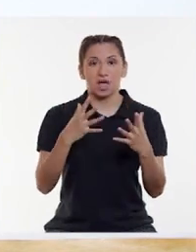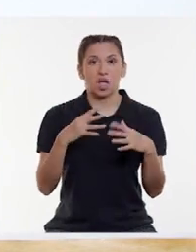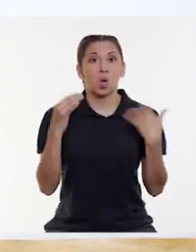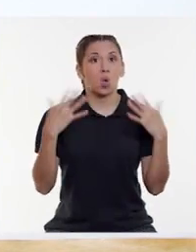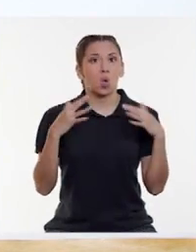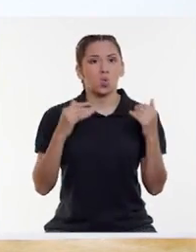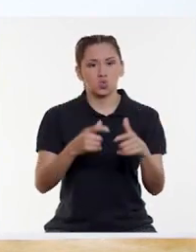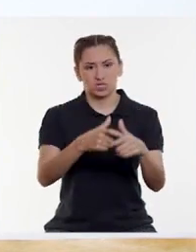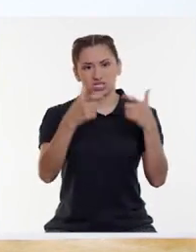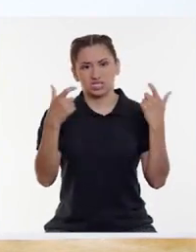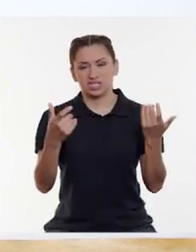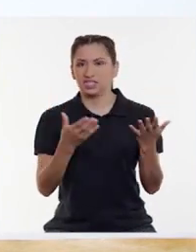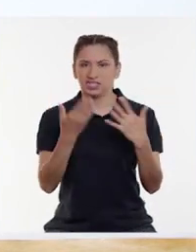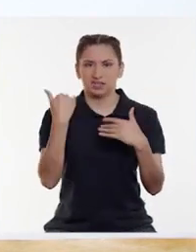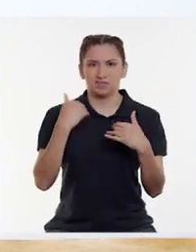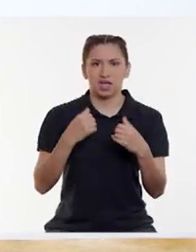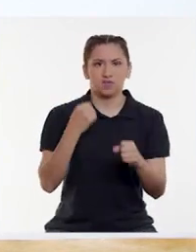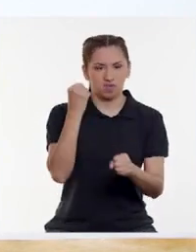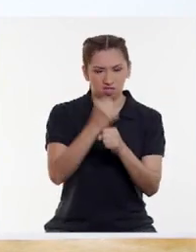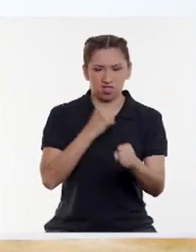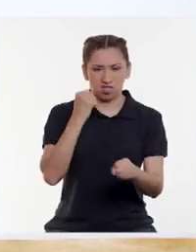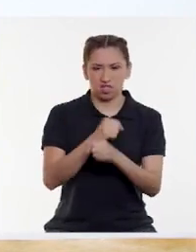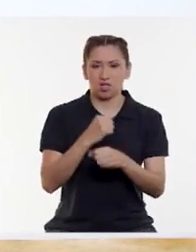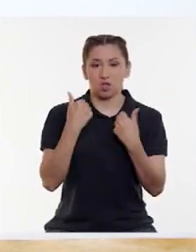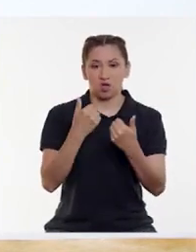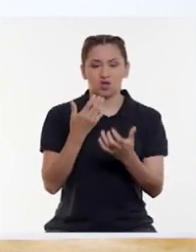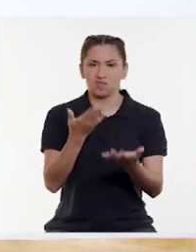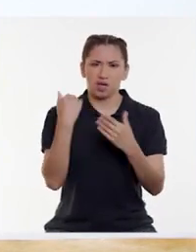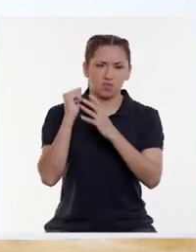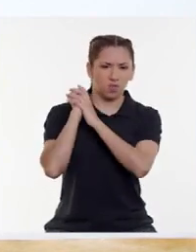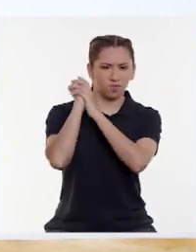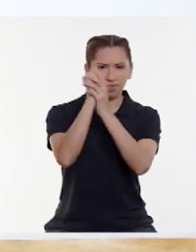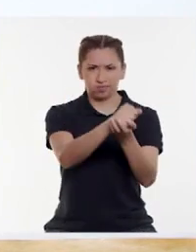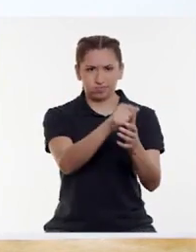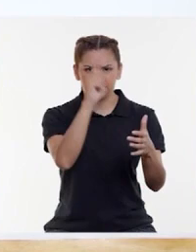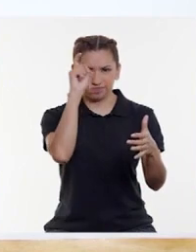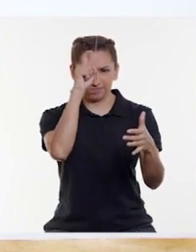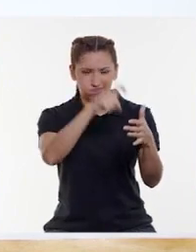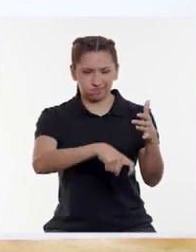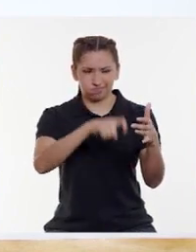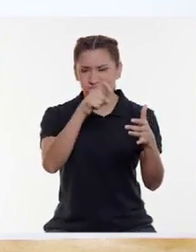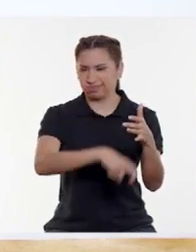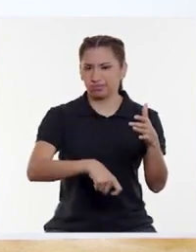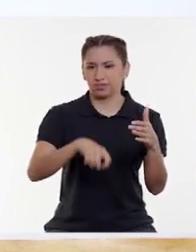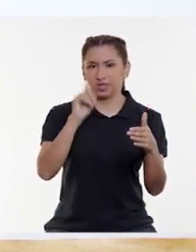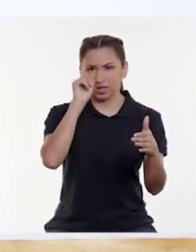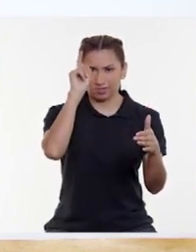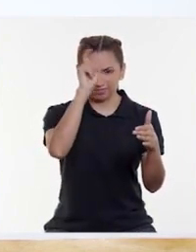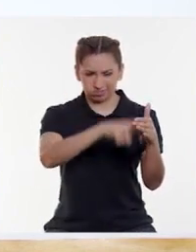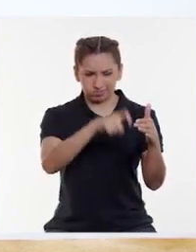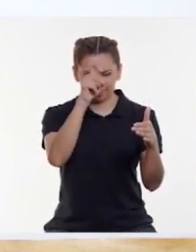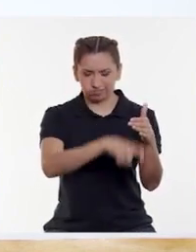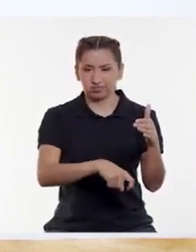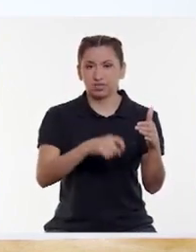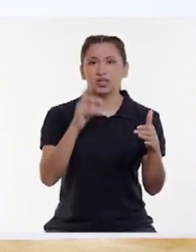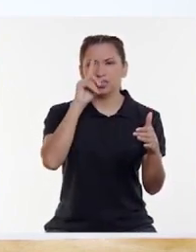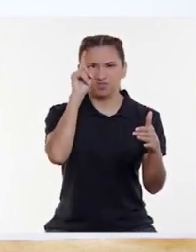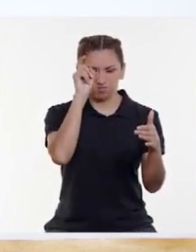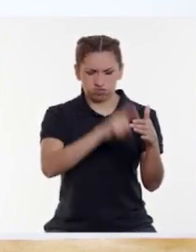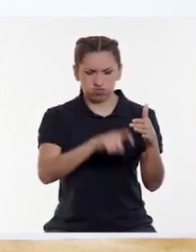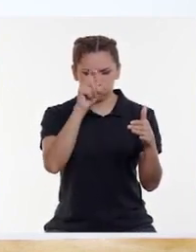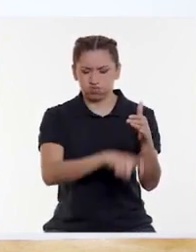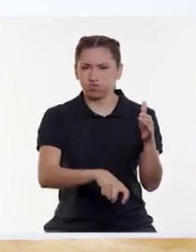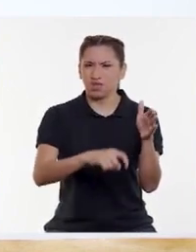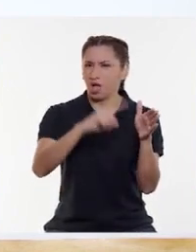yacimiento minero! Vamos a hacer un gran hoyo. ¿Listos? Va. Eso es. Creo que hay